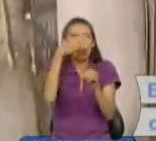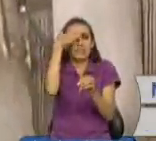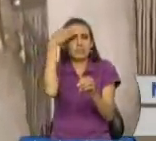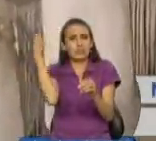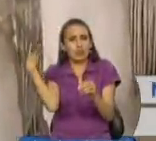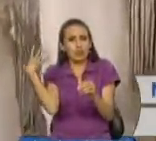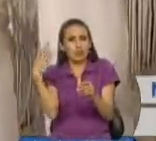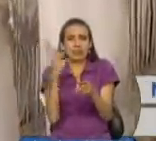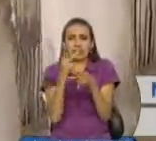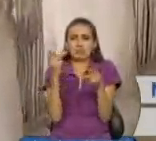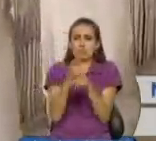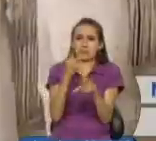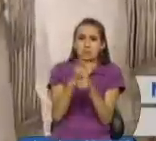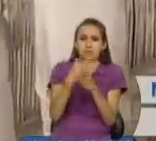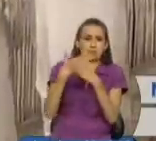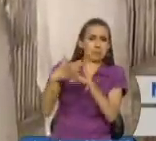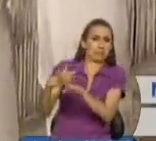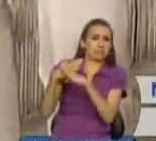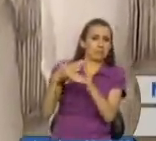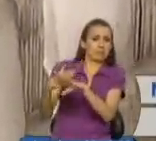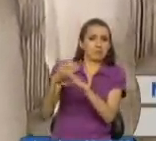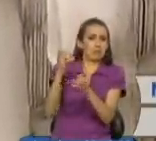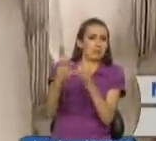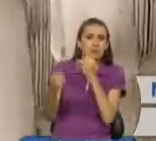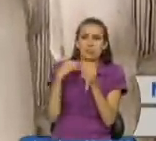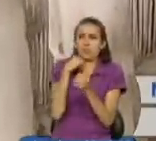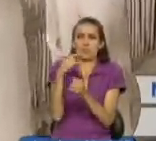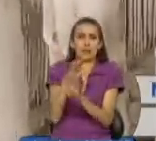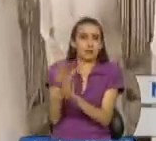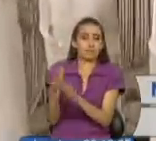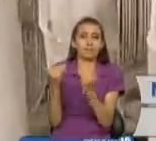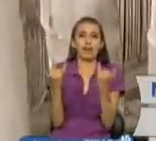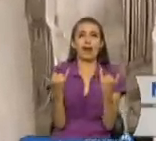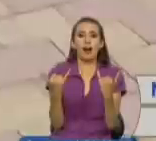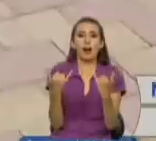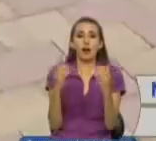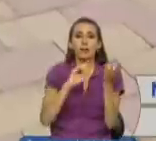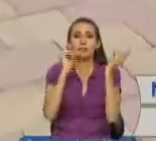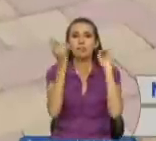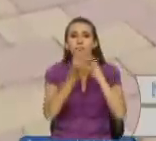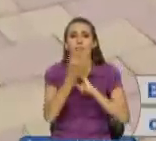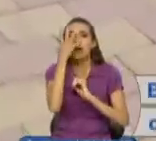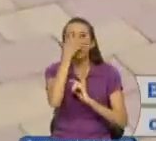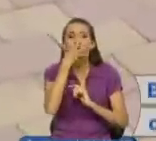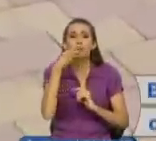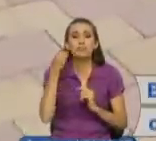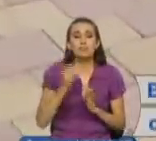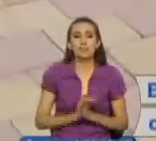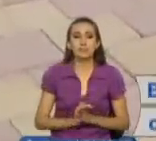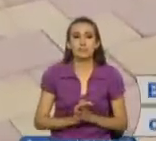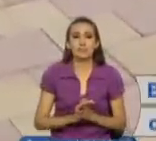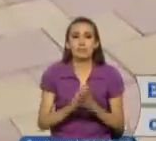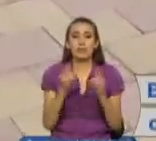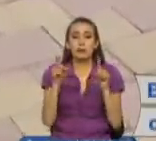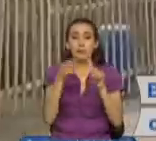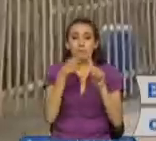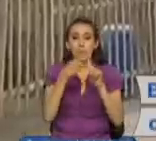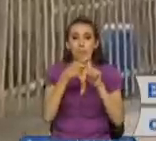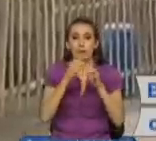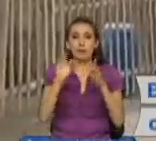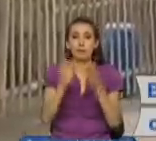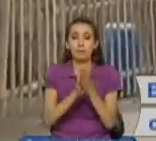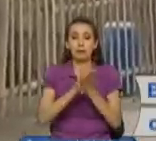lo rechazos de Guayaquil lo último de Guayaquil Ahora va a ser el mejor para legalizar los predios primero llegó la obra de